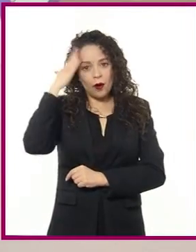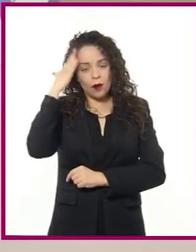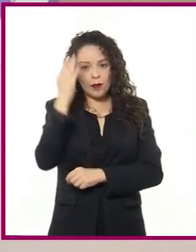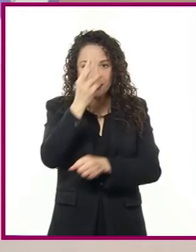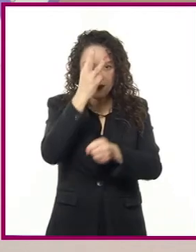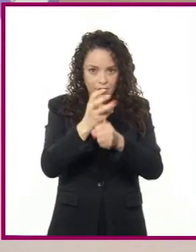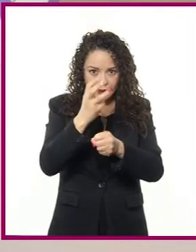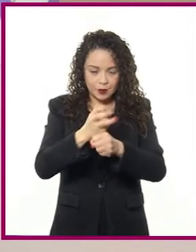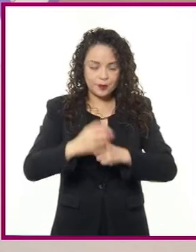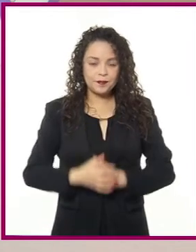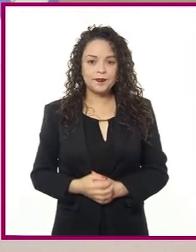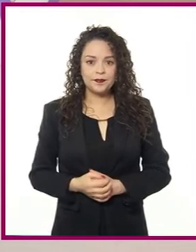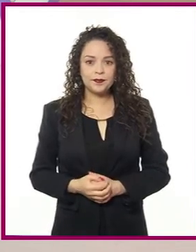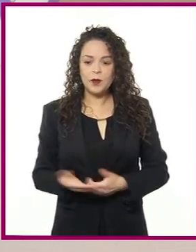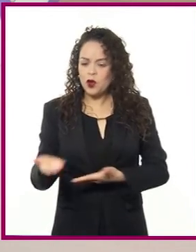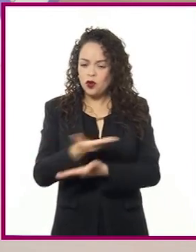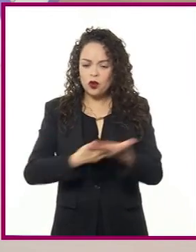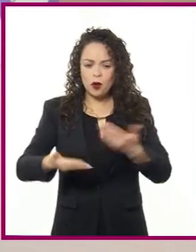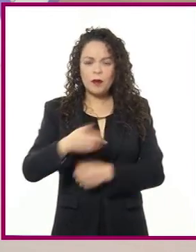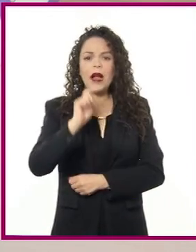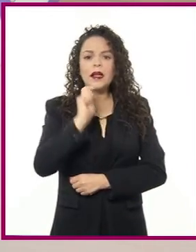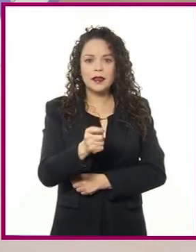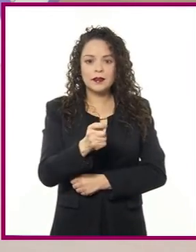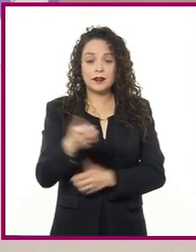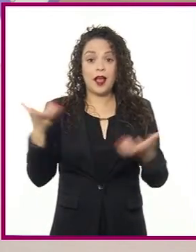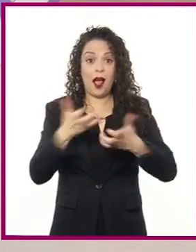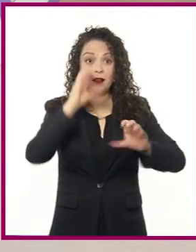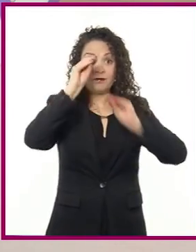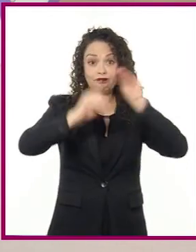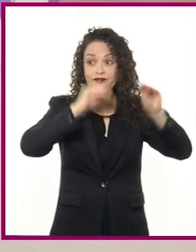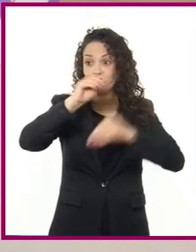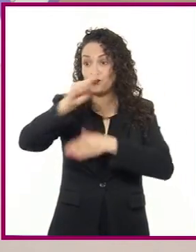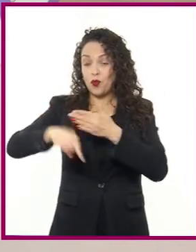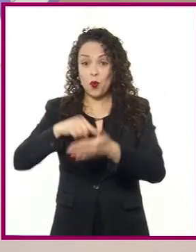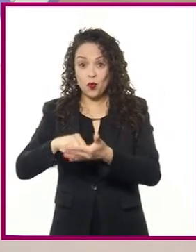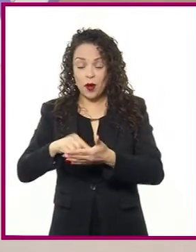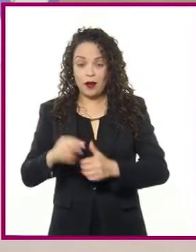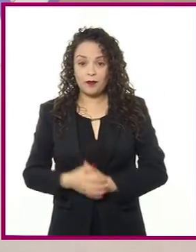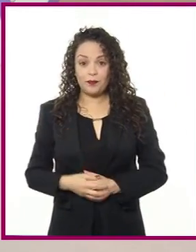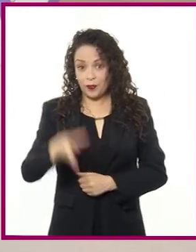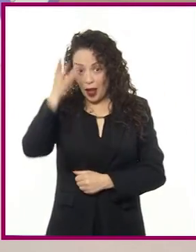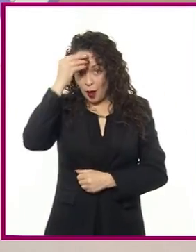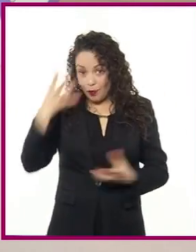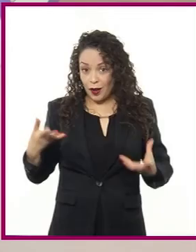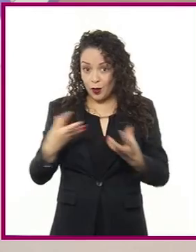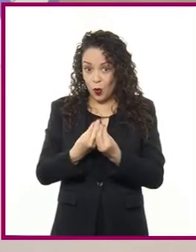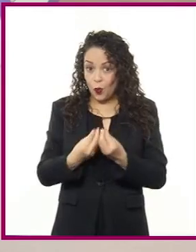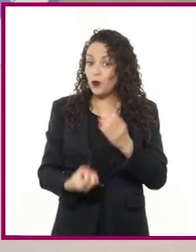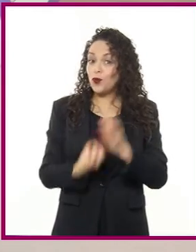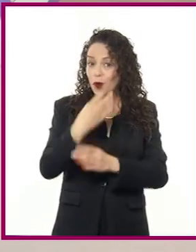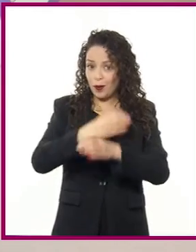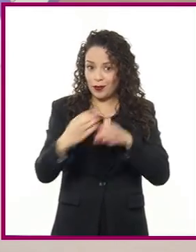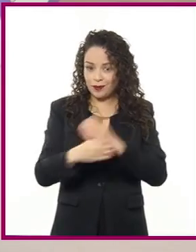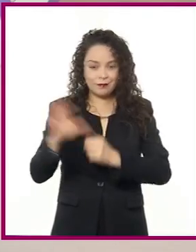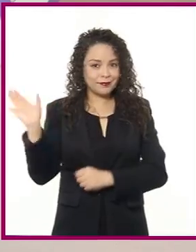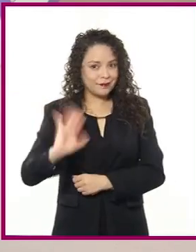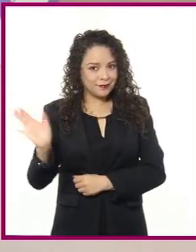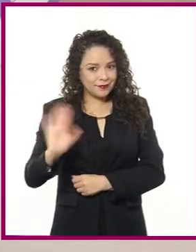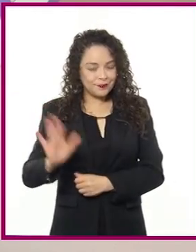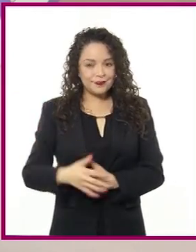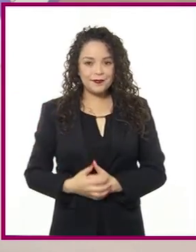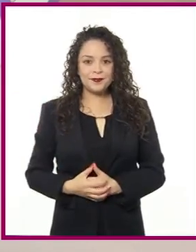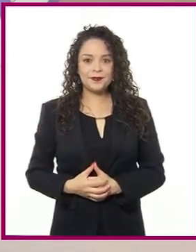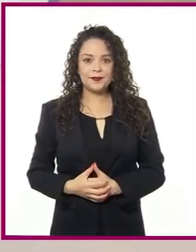que hemos compartido sobre creadores de escena. Hemos aprendido algo nuevo juntos. ¡Hasta la